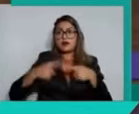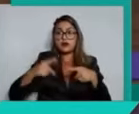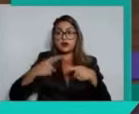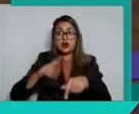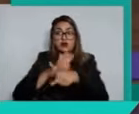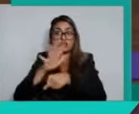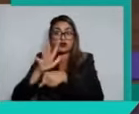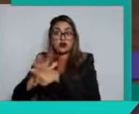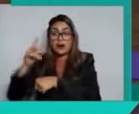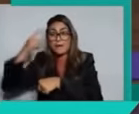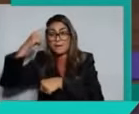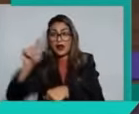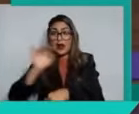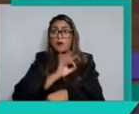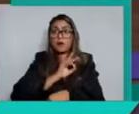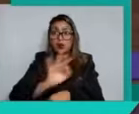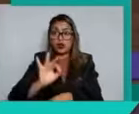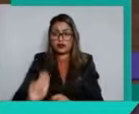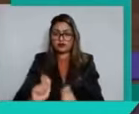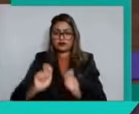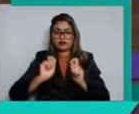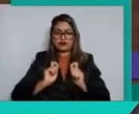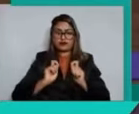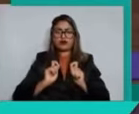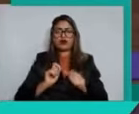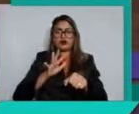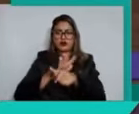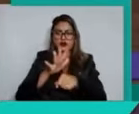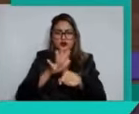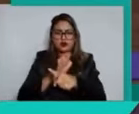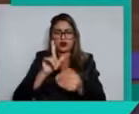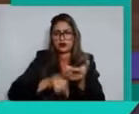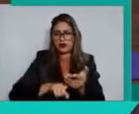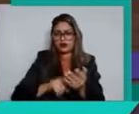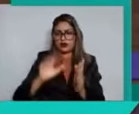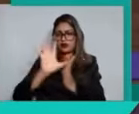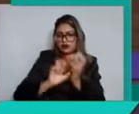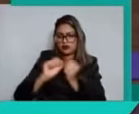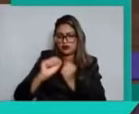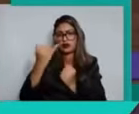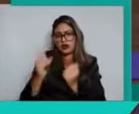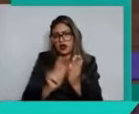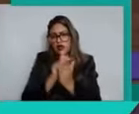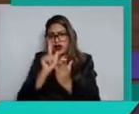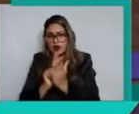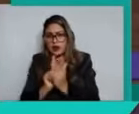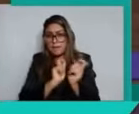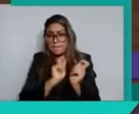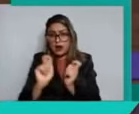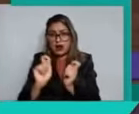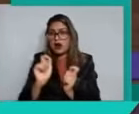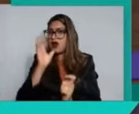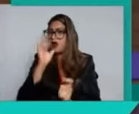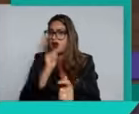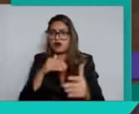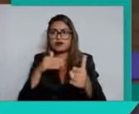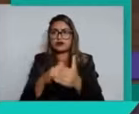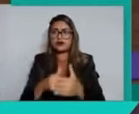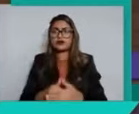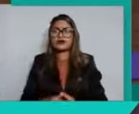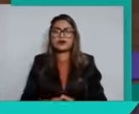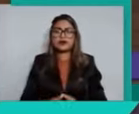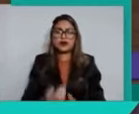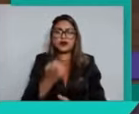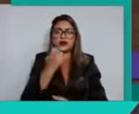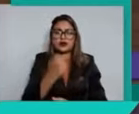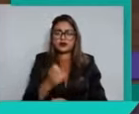las facultades que la Constitución y la ley le confieren. Ante tales circunstancias, el INAI